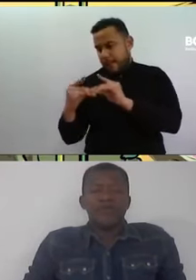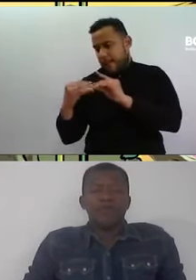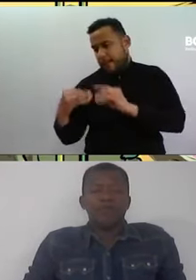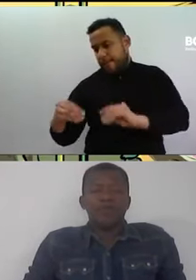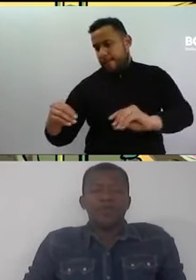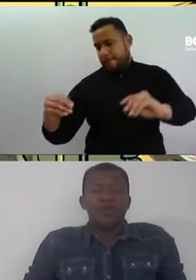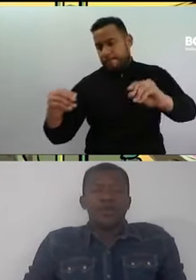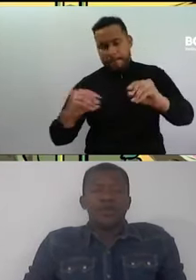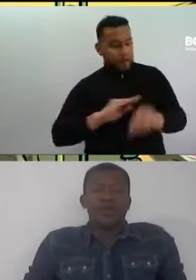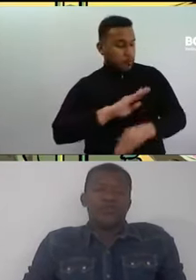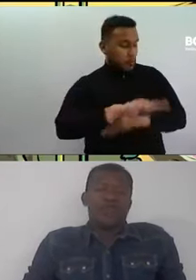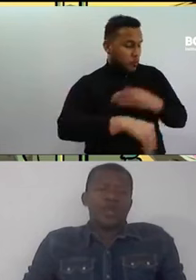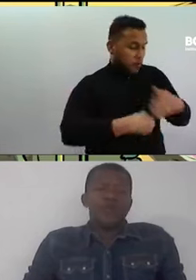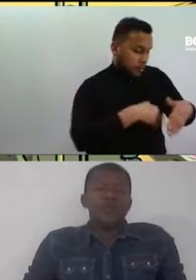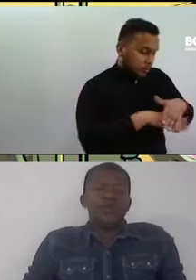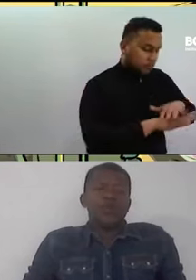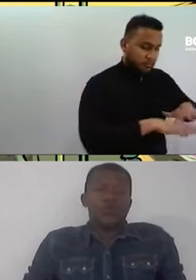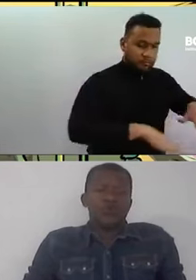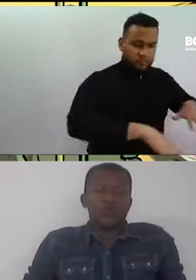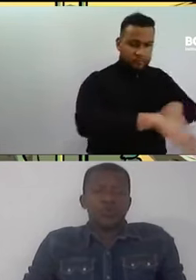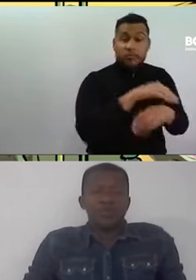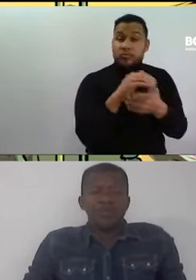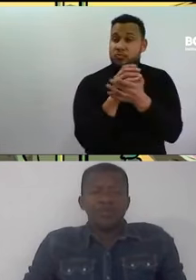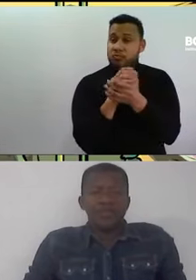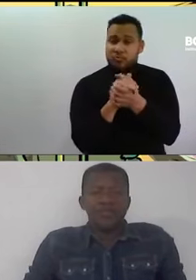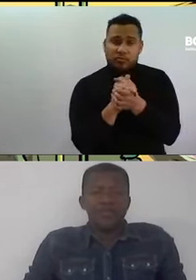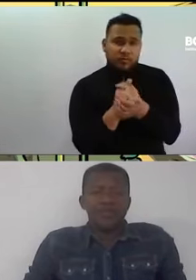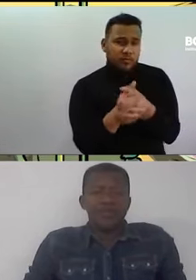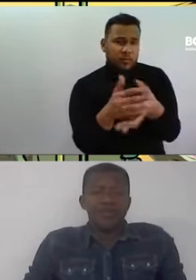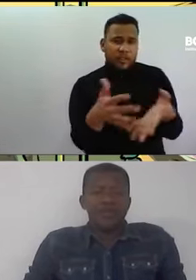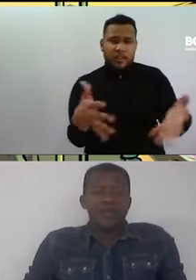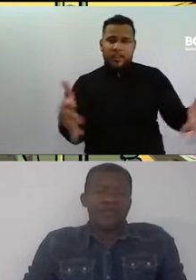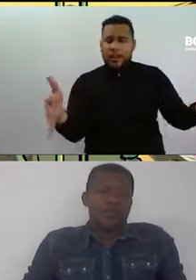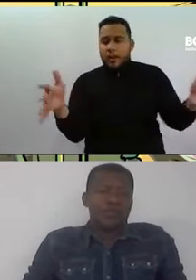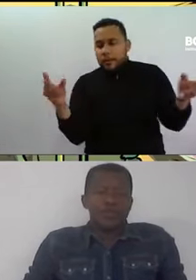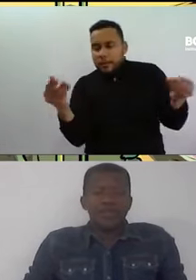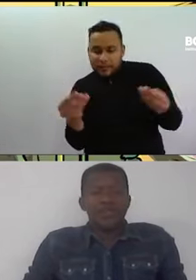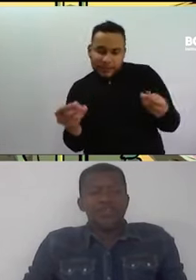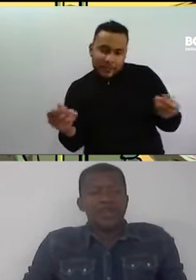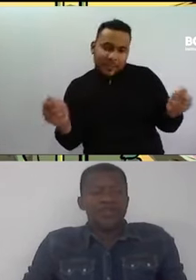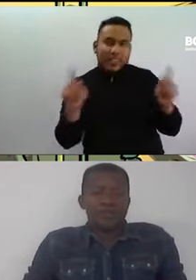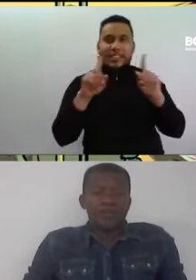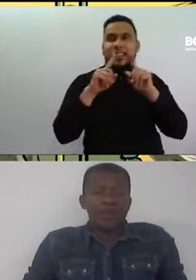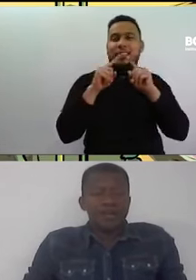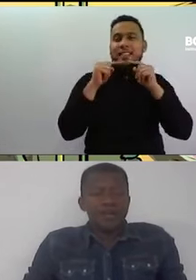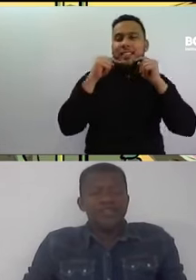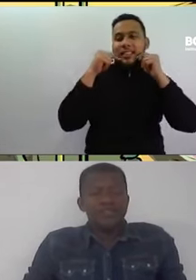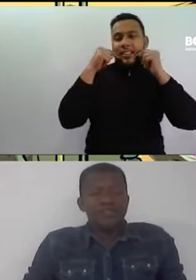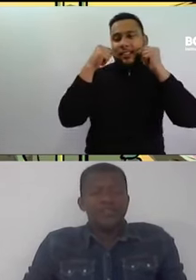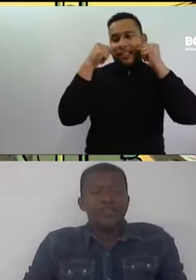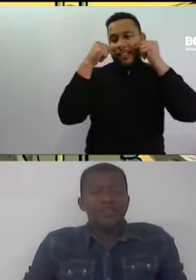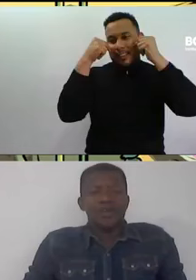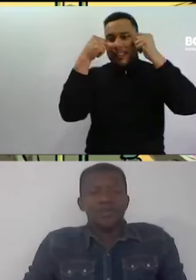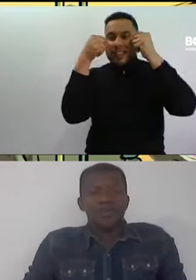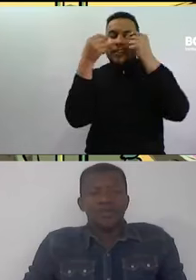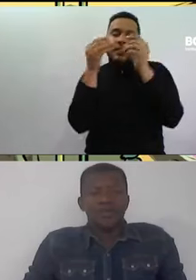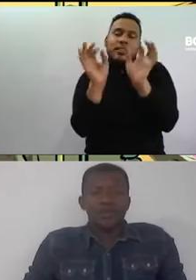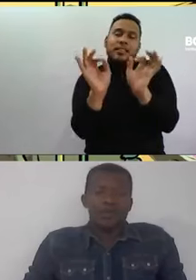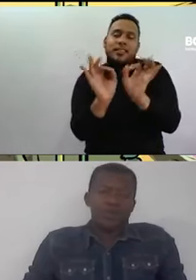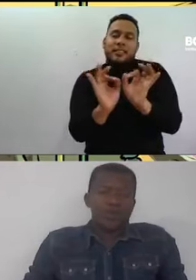guardapaño, los saludos sublimes, las sonrisas más